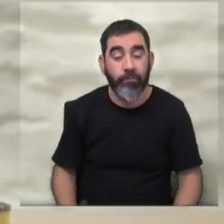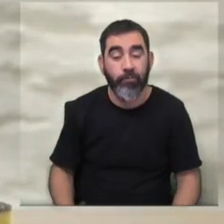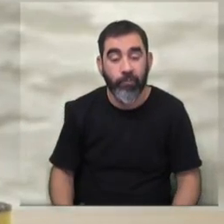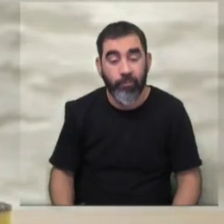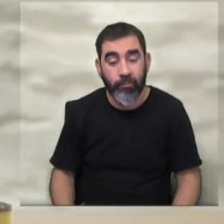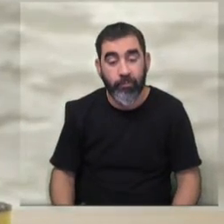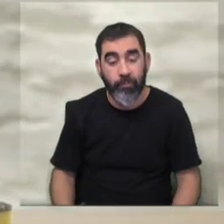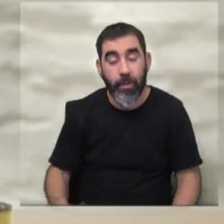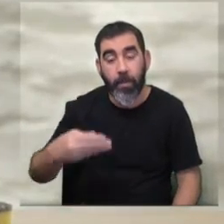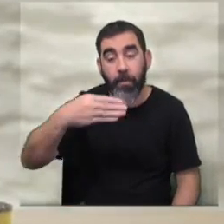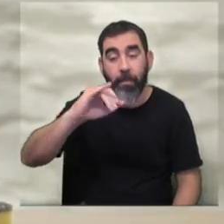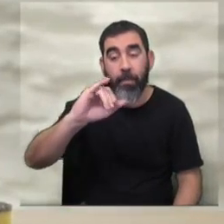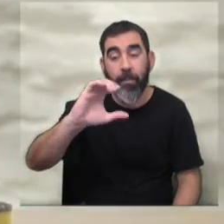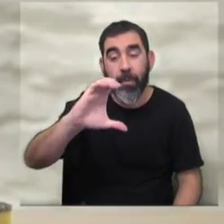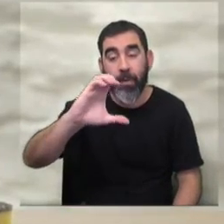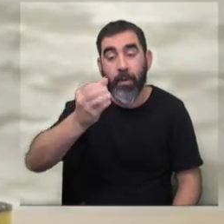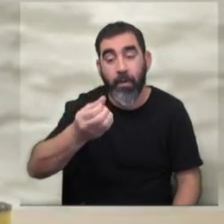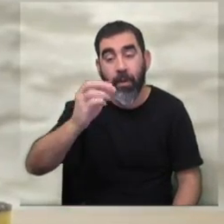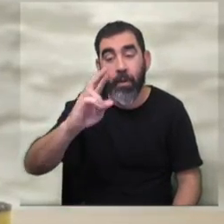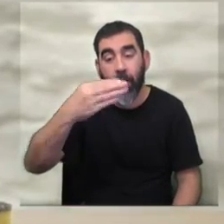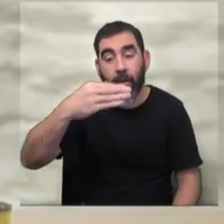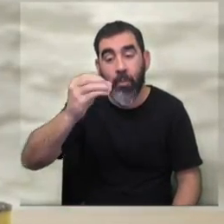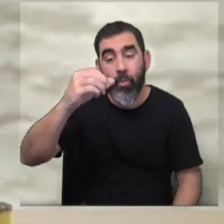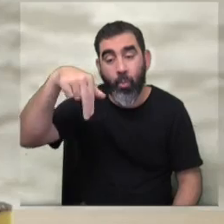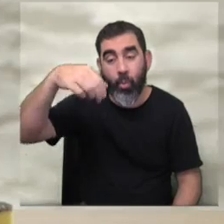un poco de bicarbonato.